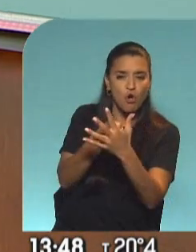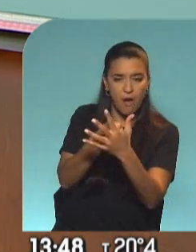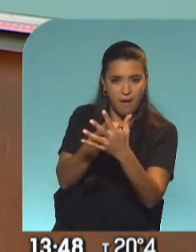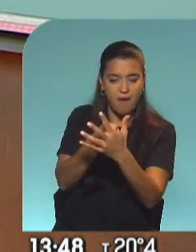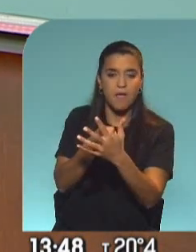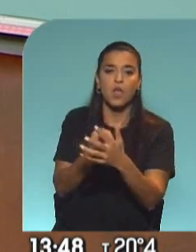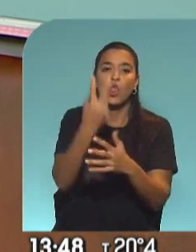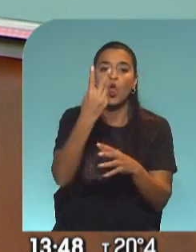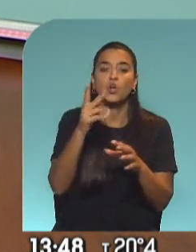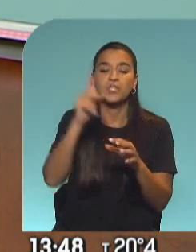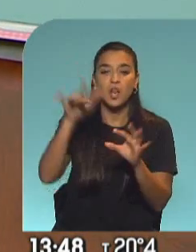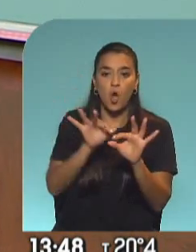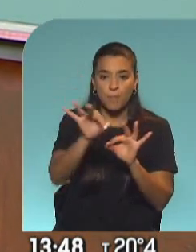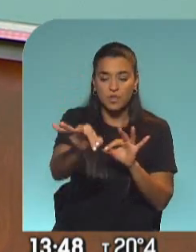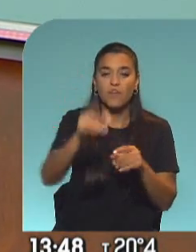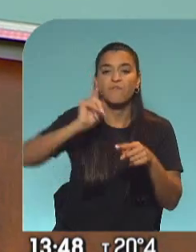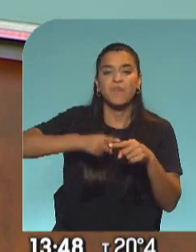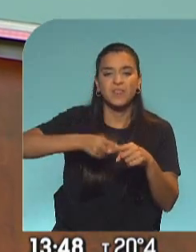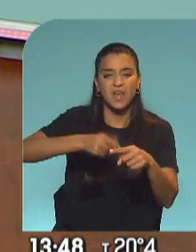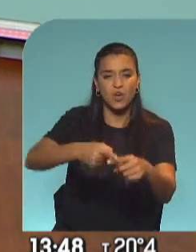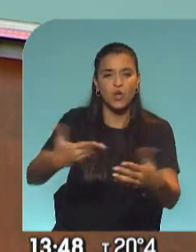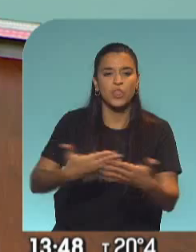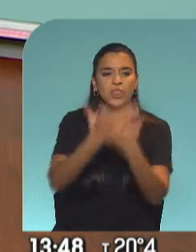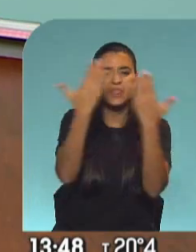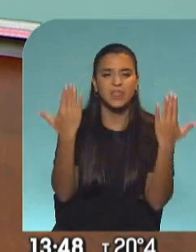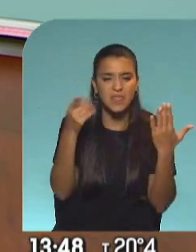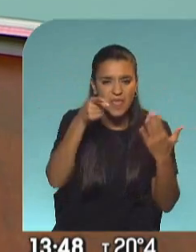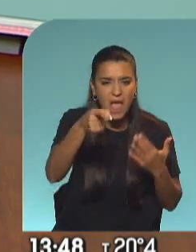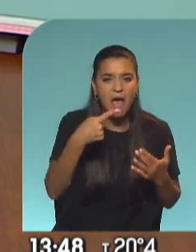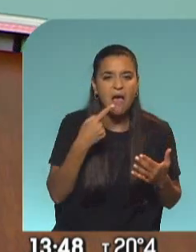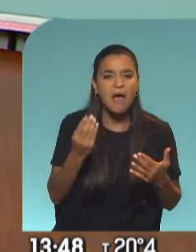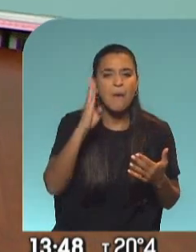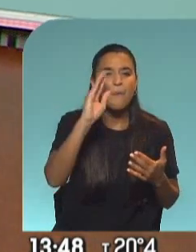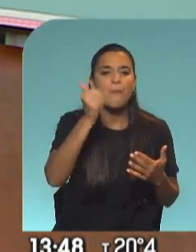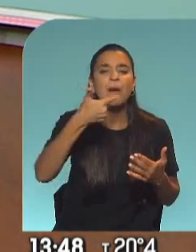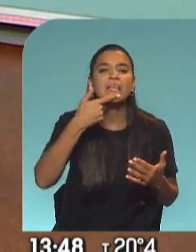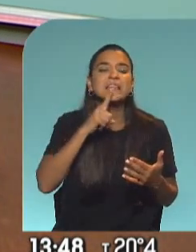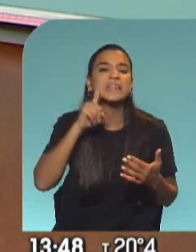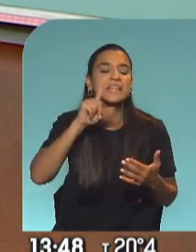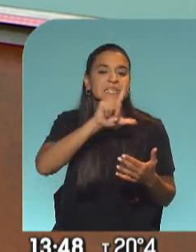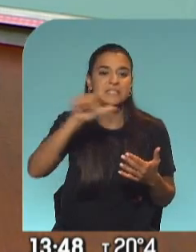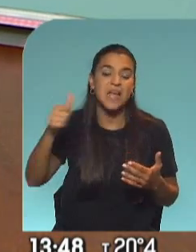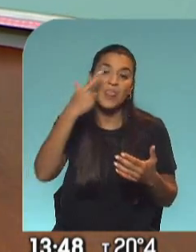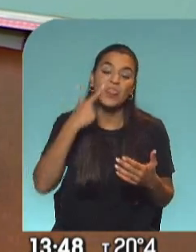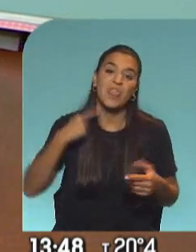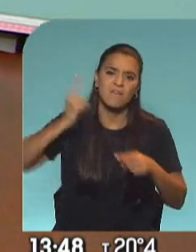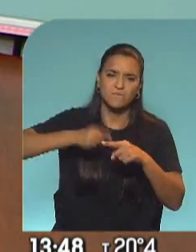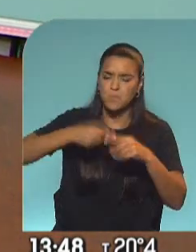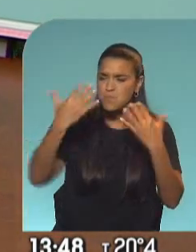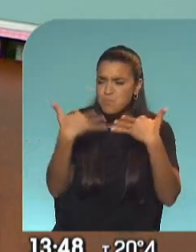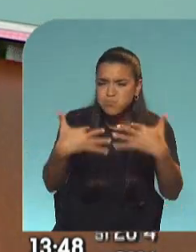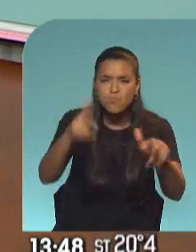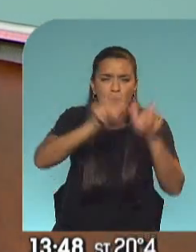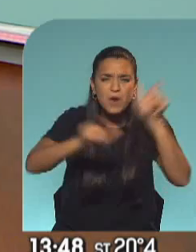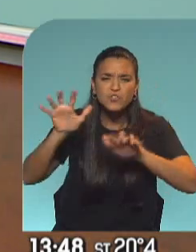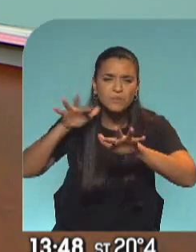durante 2 kilómetros los festejos por el Día de la Bastilla. Recordemos que era como dice acá, una jornada festiva que estaba lleno de gente en las